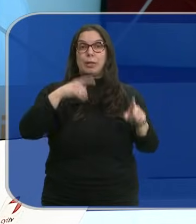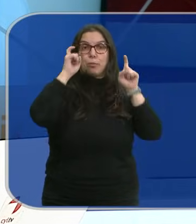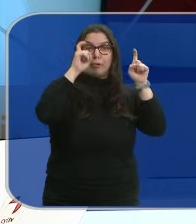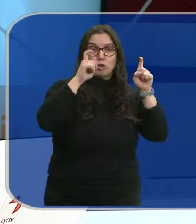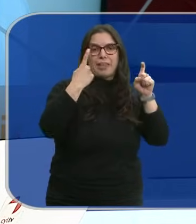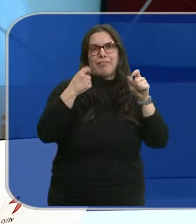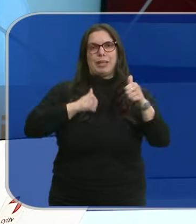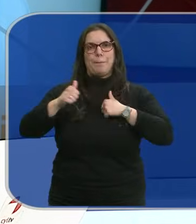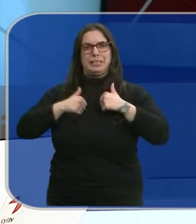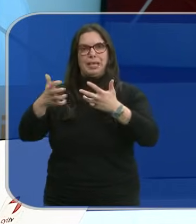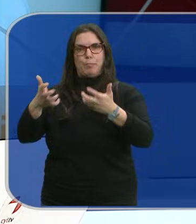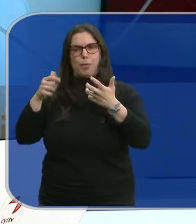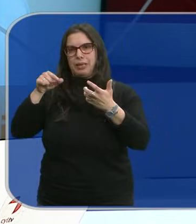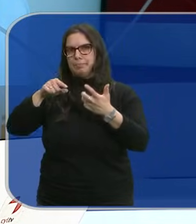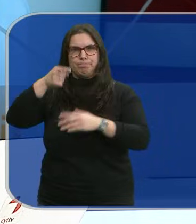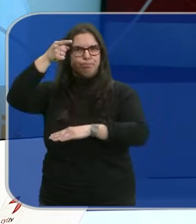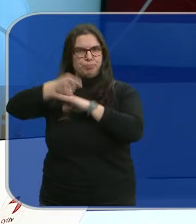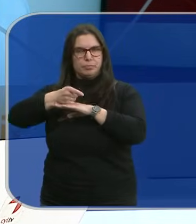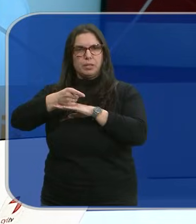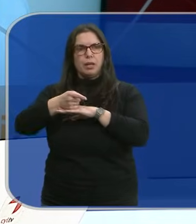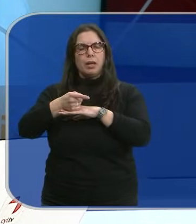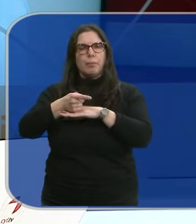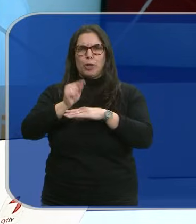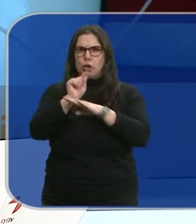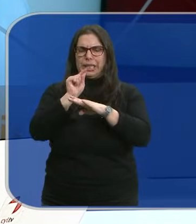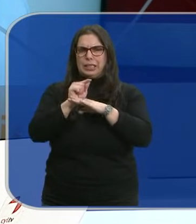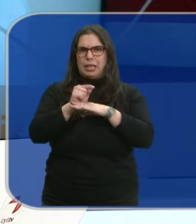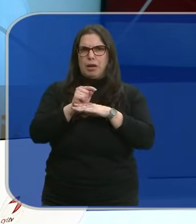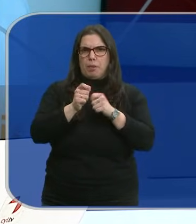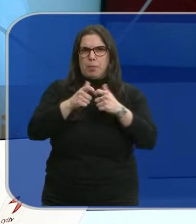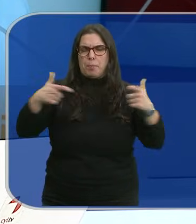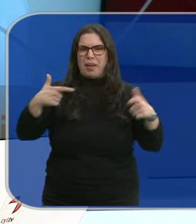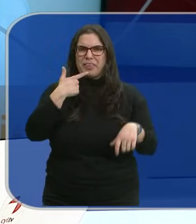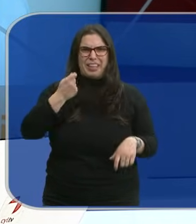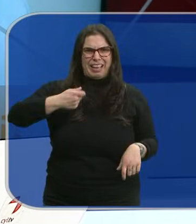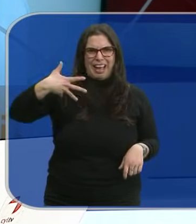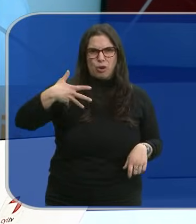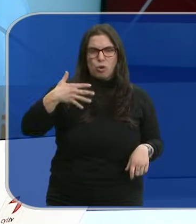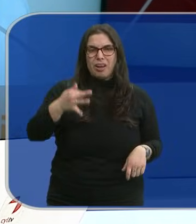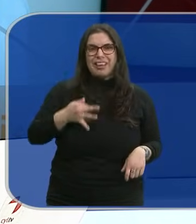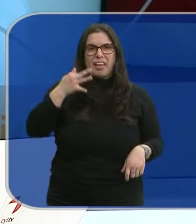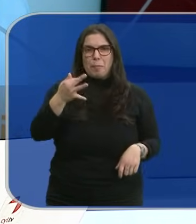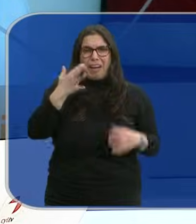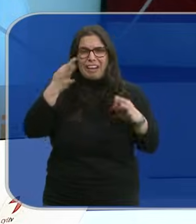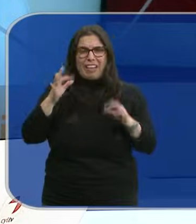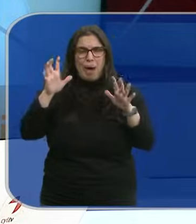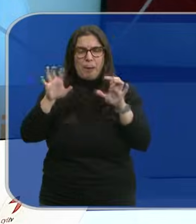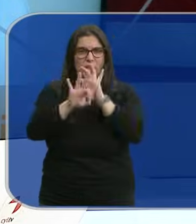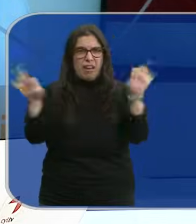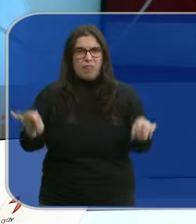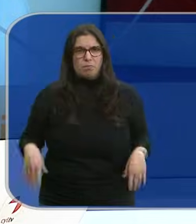para poder dar clase. Un requisito indispensable que no deja de recibir críticas. Dicen que es demasiado caro y que no aporta ningún